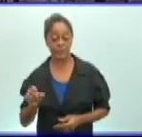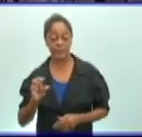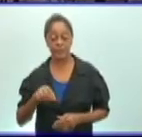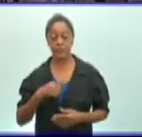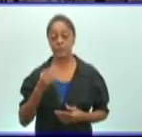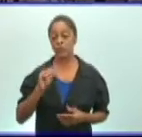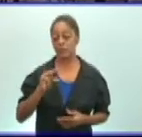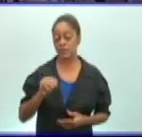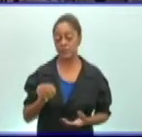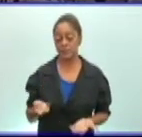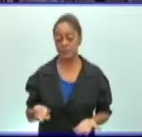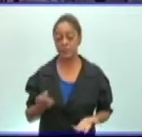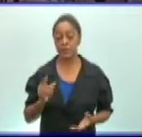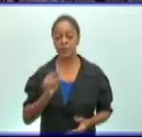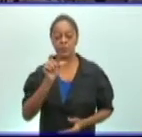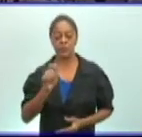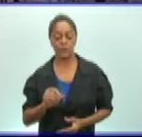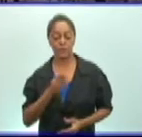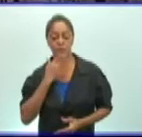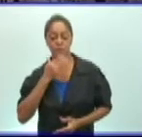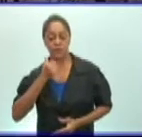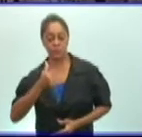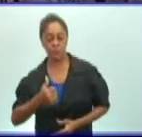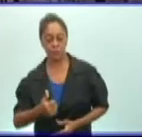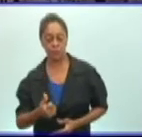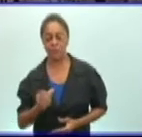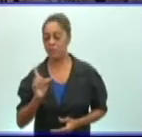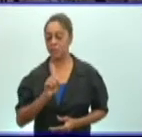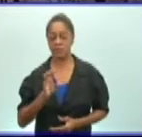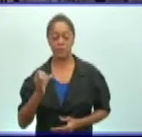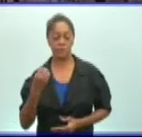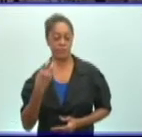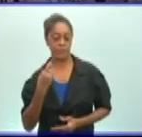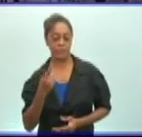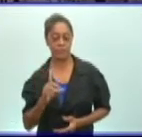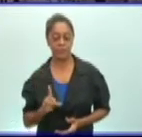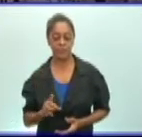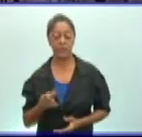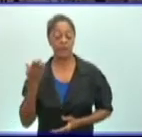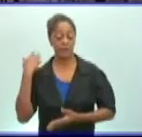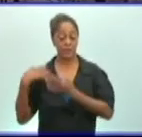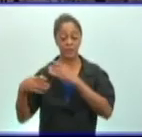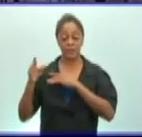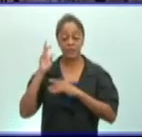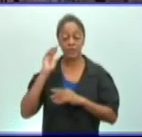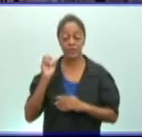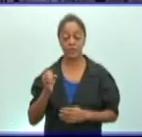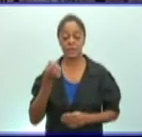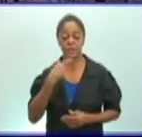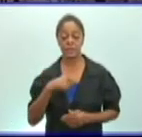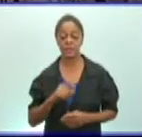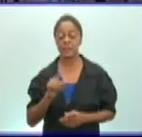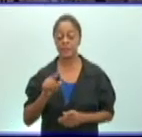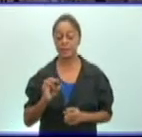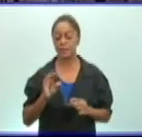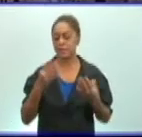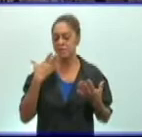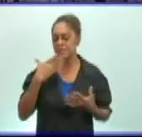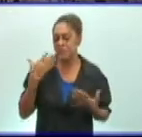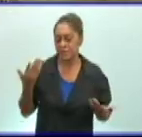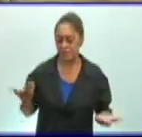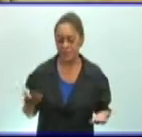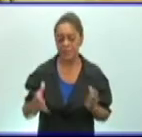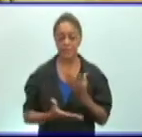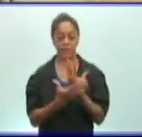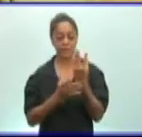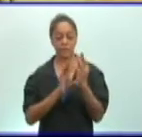de ella como una persona íntegra, una persona que no dice mentiras. Pues en la antigua Grecia el término sincera se refería a que sus